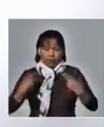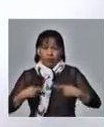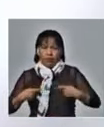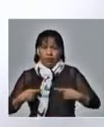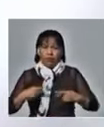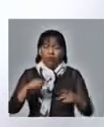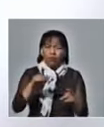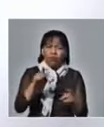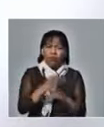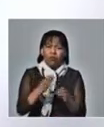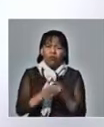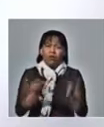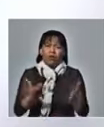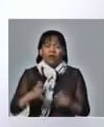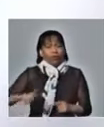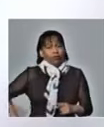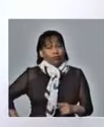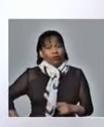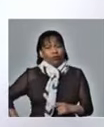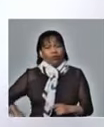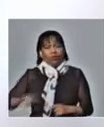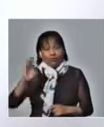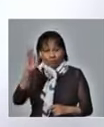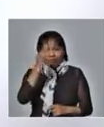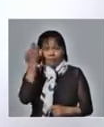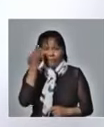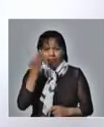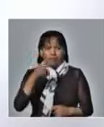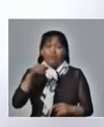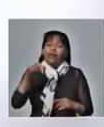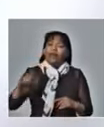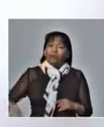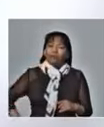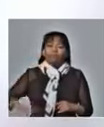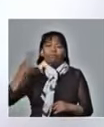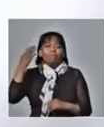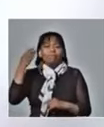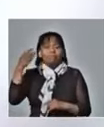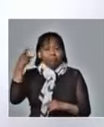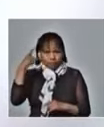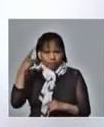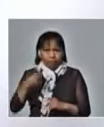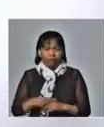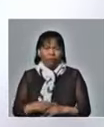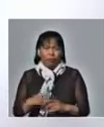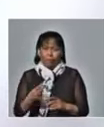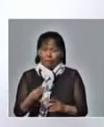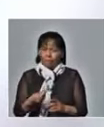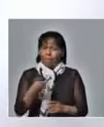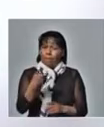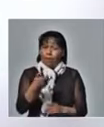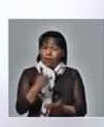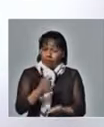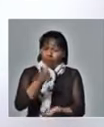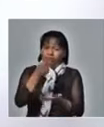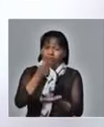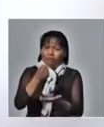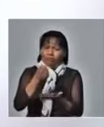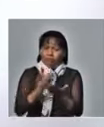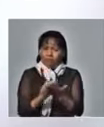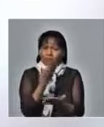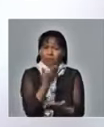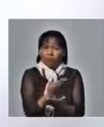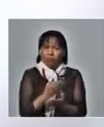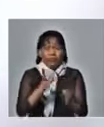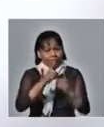productiva. El gobierno federal, el gobierno del estado tendrán que invertir recursos para esas propuestas